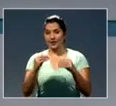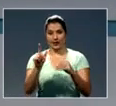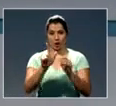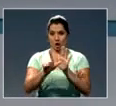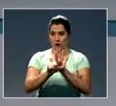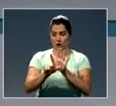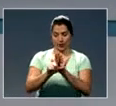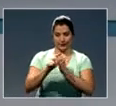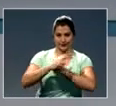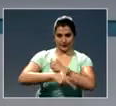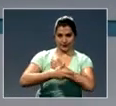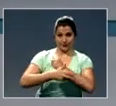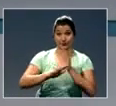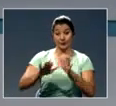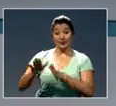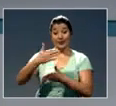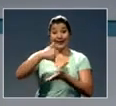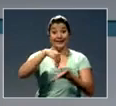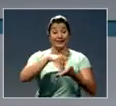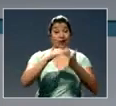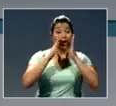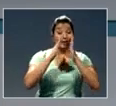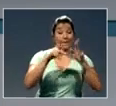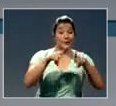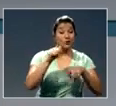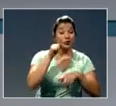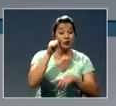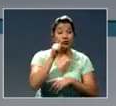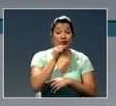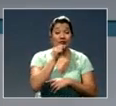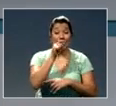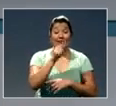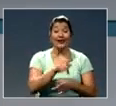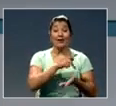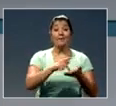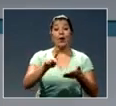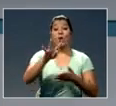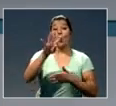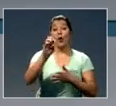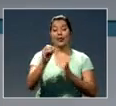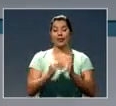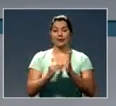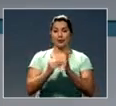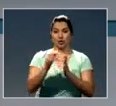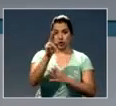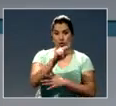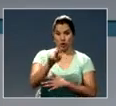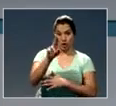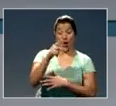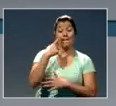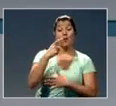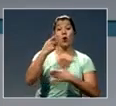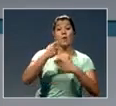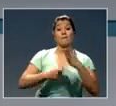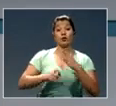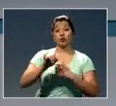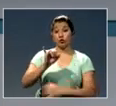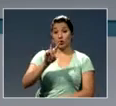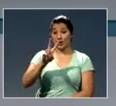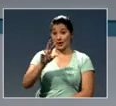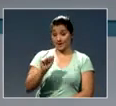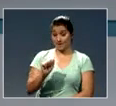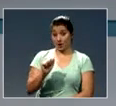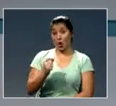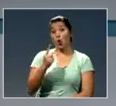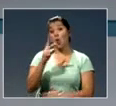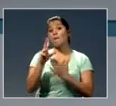de atención al adulto mayor deben pagar un promedio de 40 millones de colones al año por impuesto al valor agregado. Un